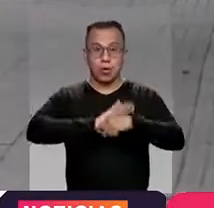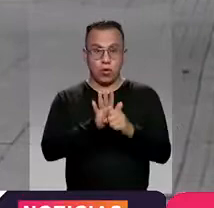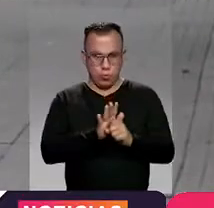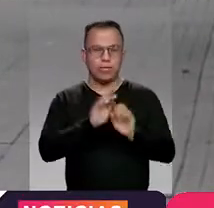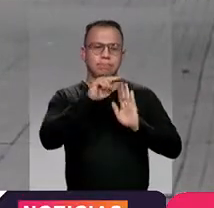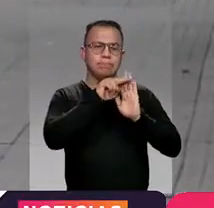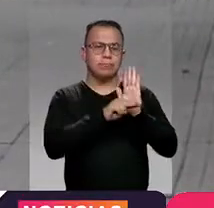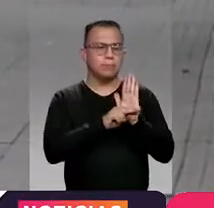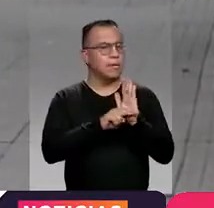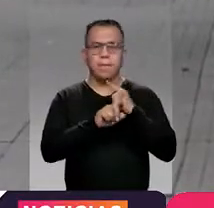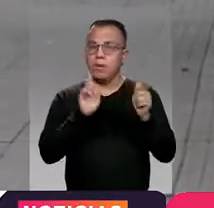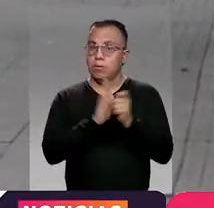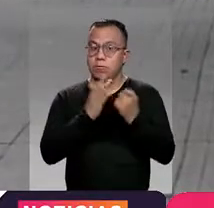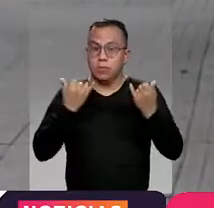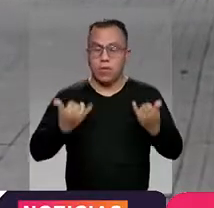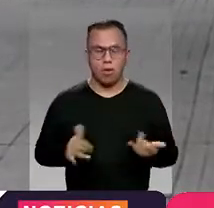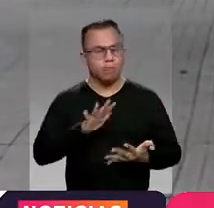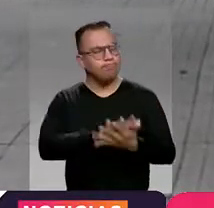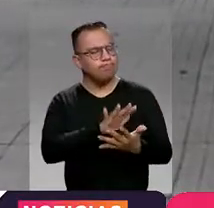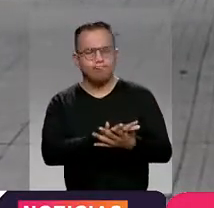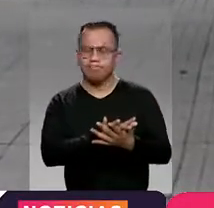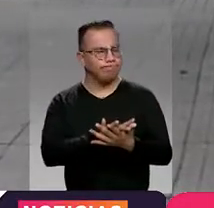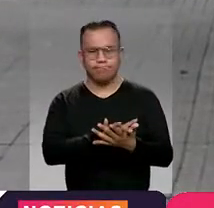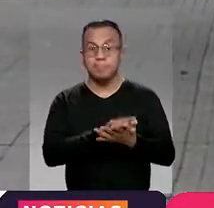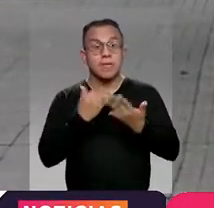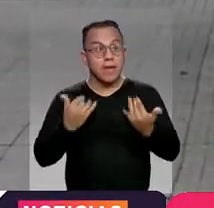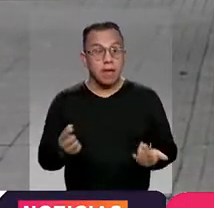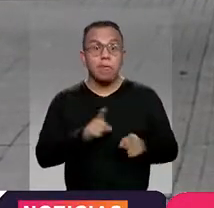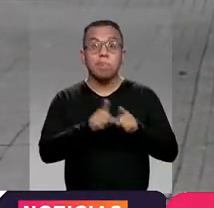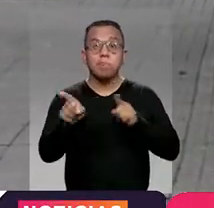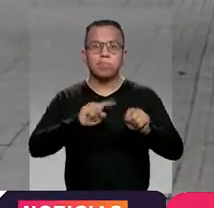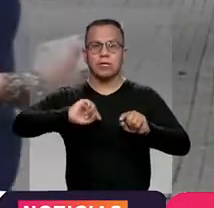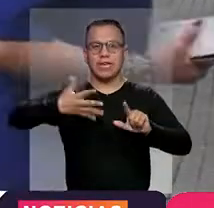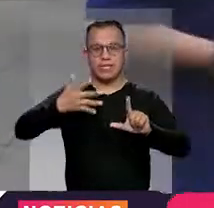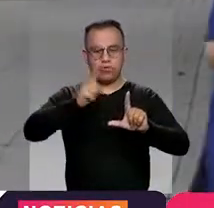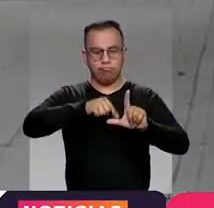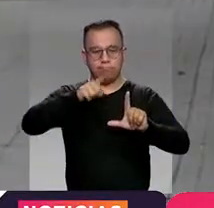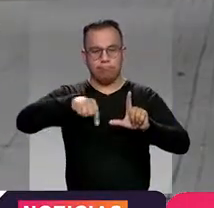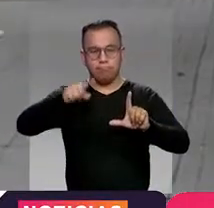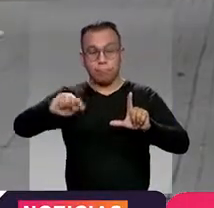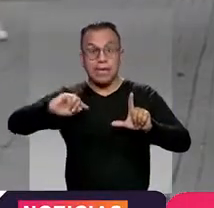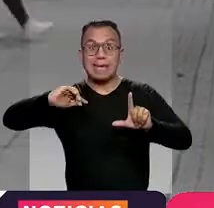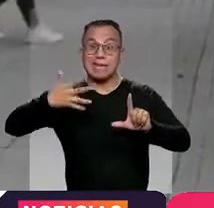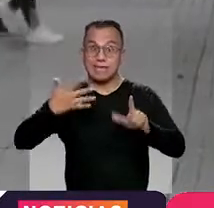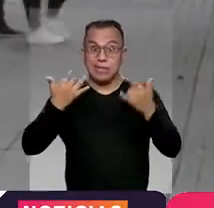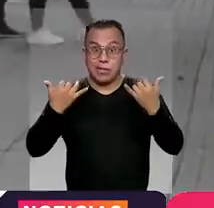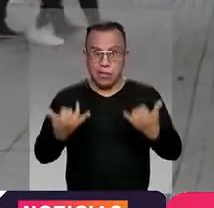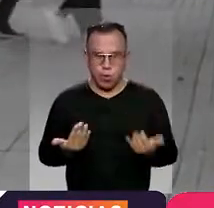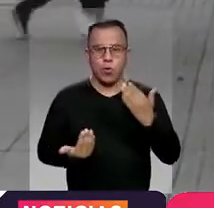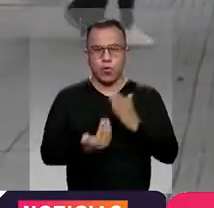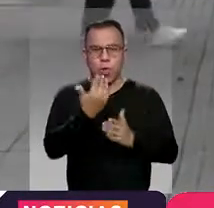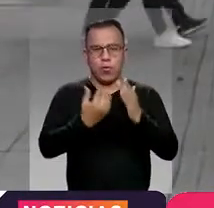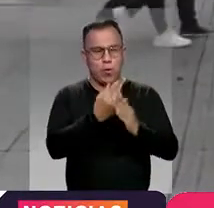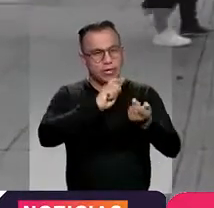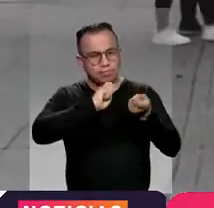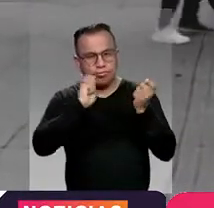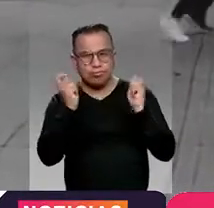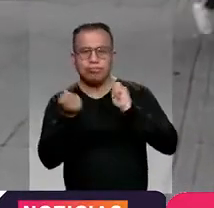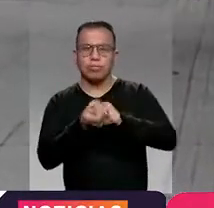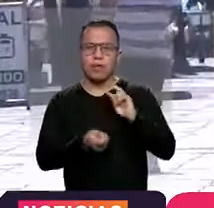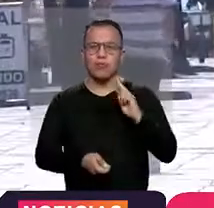COVID-19, no es momento de bajar la guardia. Aún no se descarta un quinto pico de contagios y también la aparición de nuevas cepas.